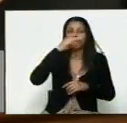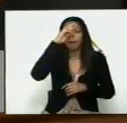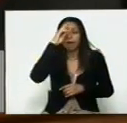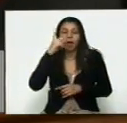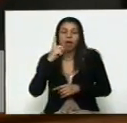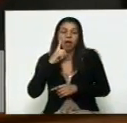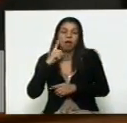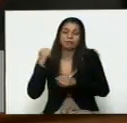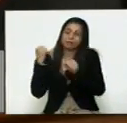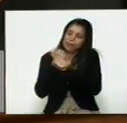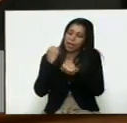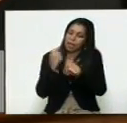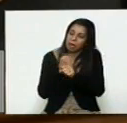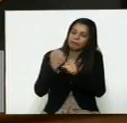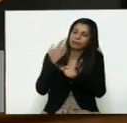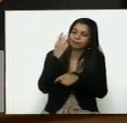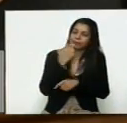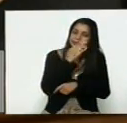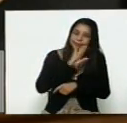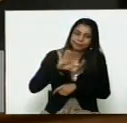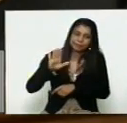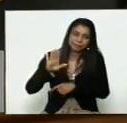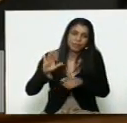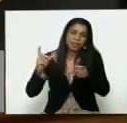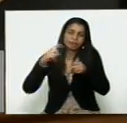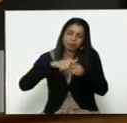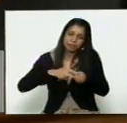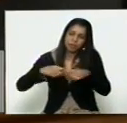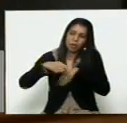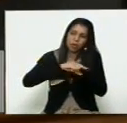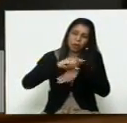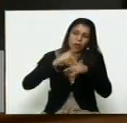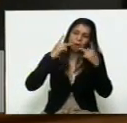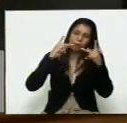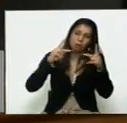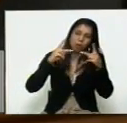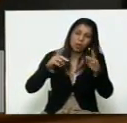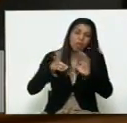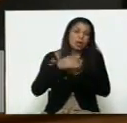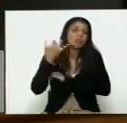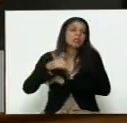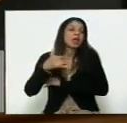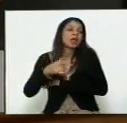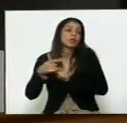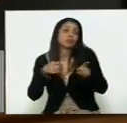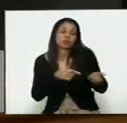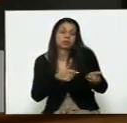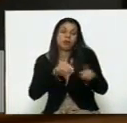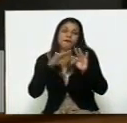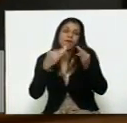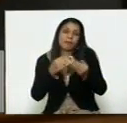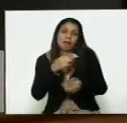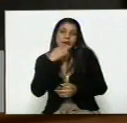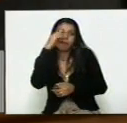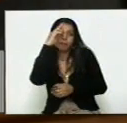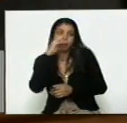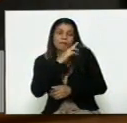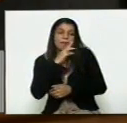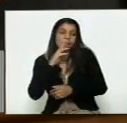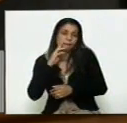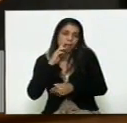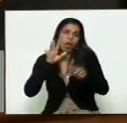trabajadora, funcionario público o funcionaria pública tienen derecho a disfrutar de